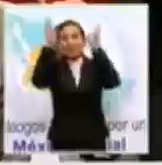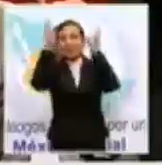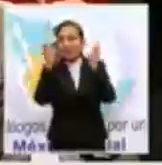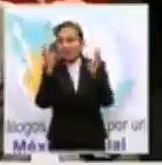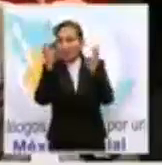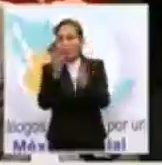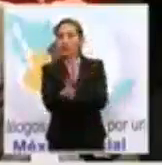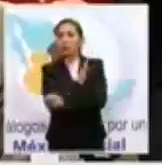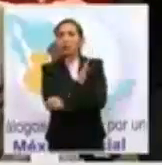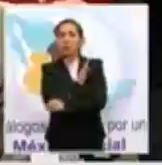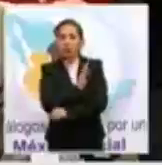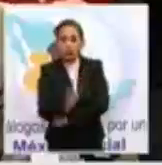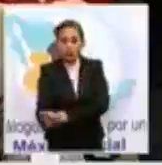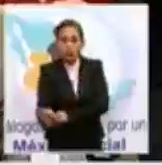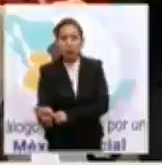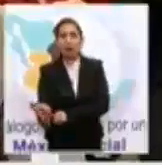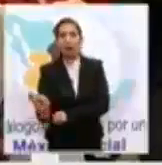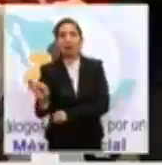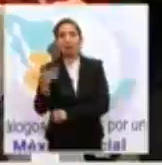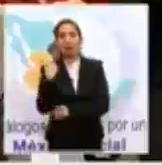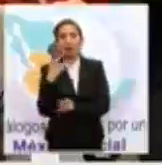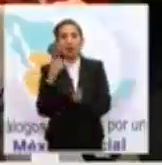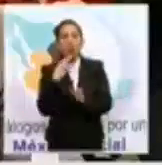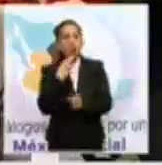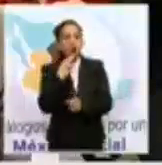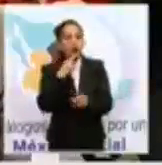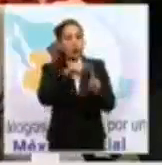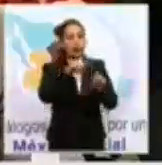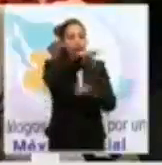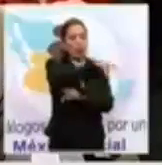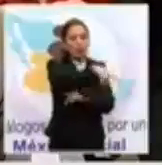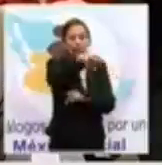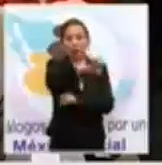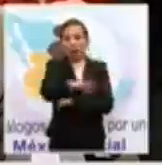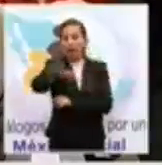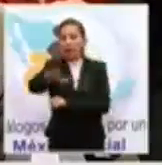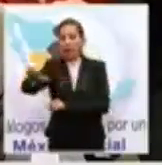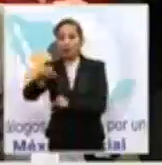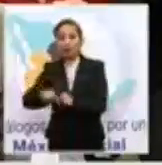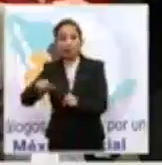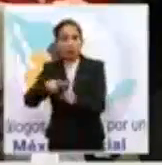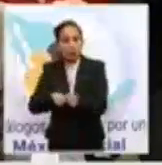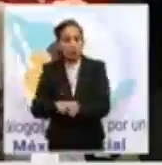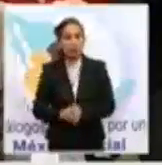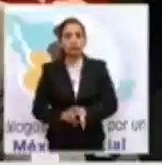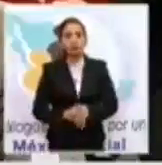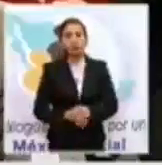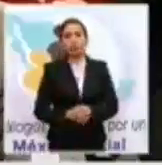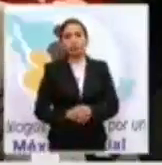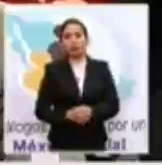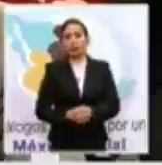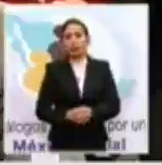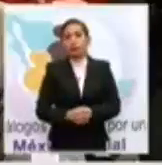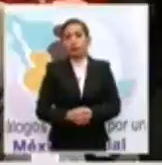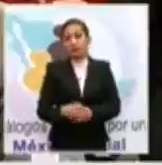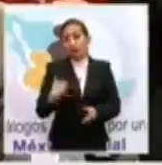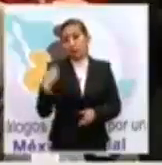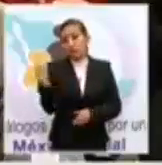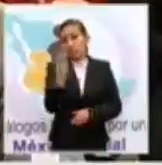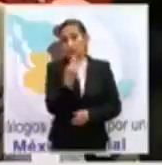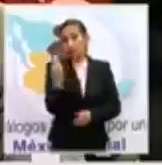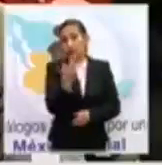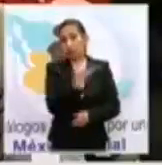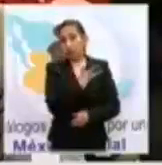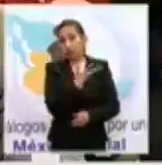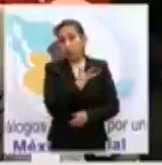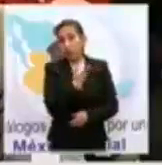que puede aplicarse a los diferentes grupos sociales y de población. Y es la necesidad de contar